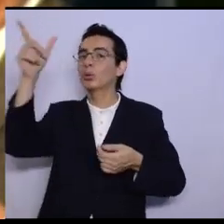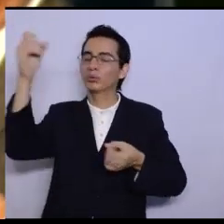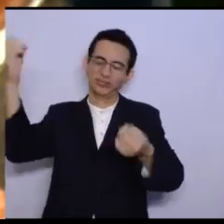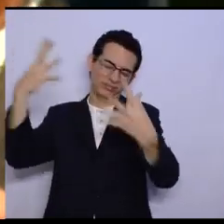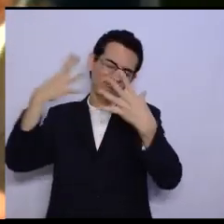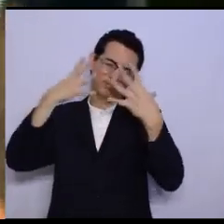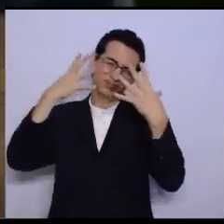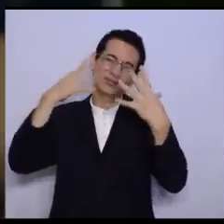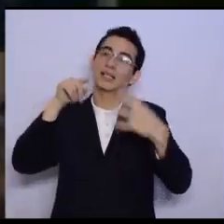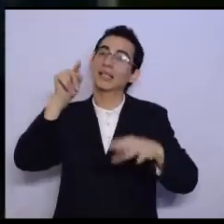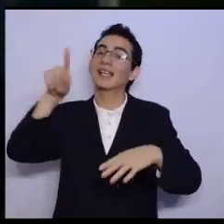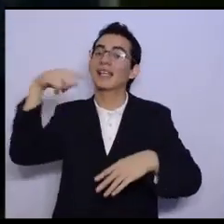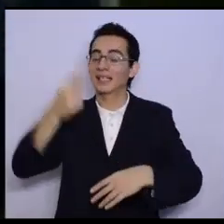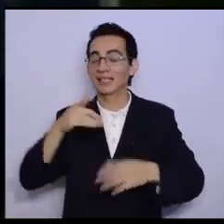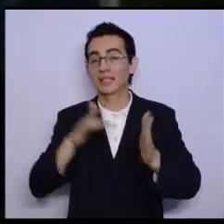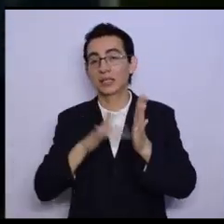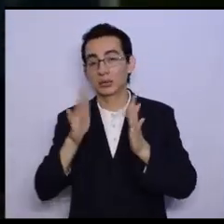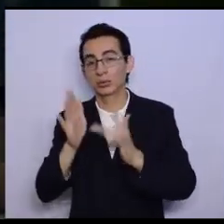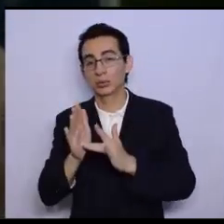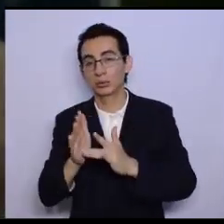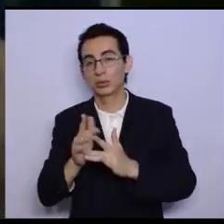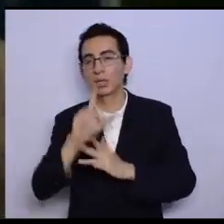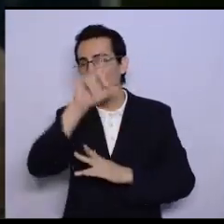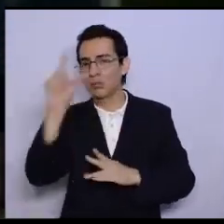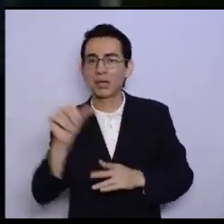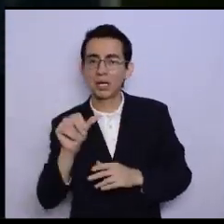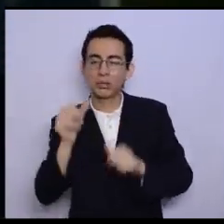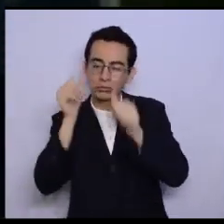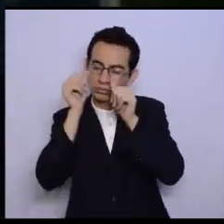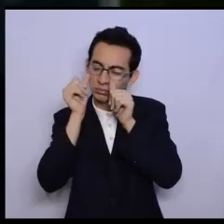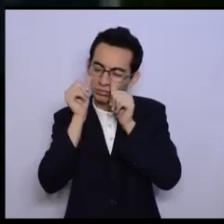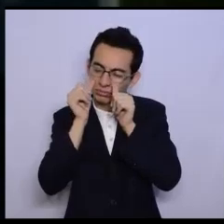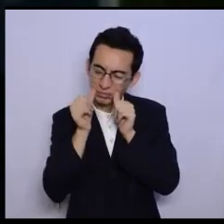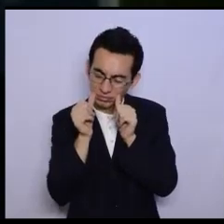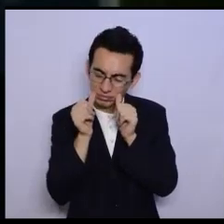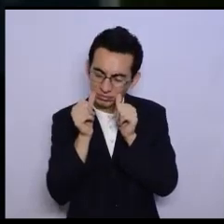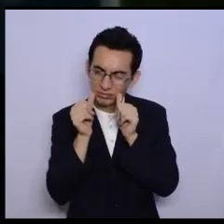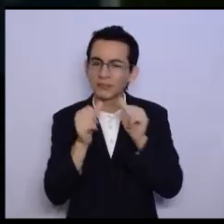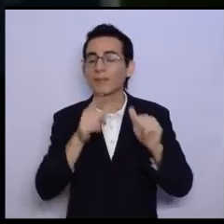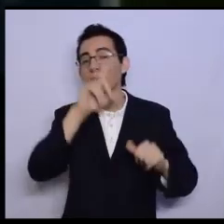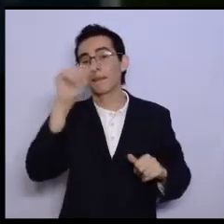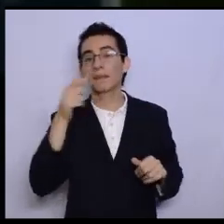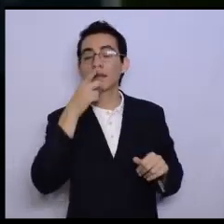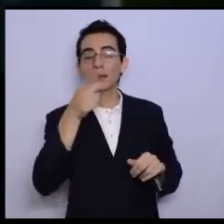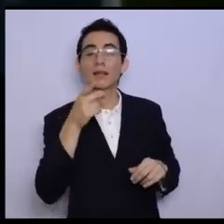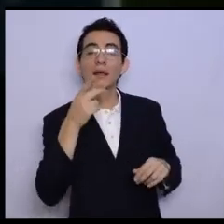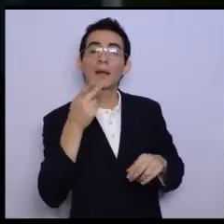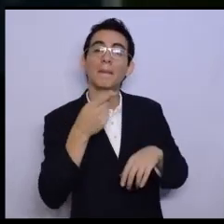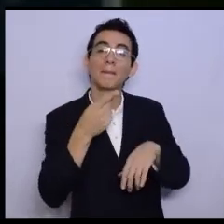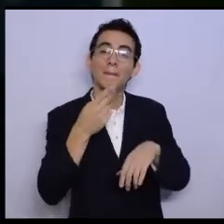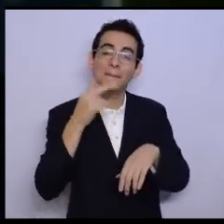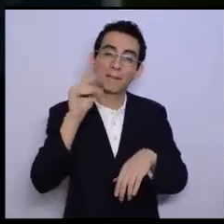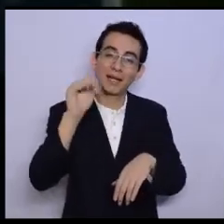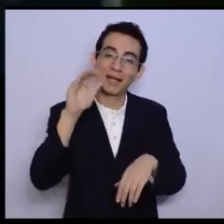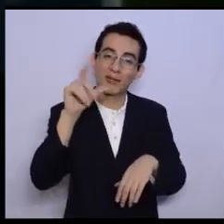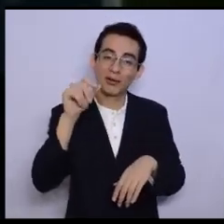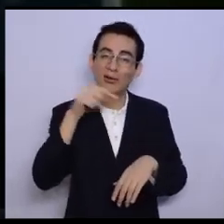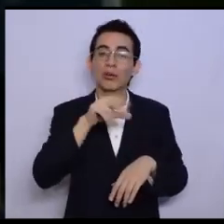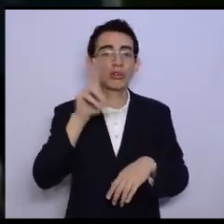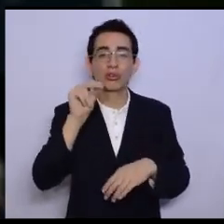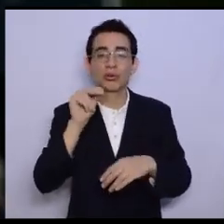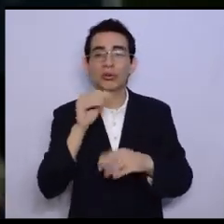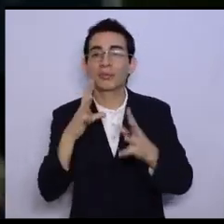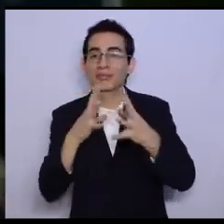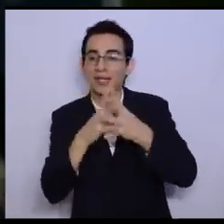Bueno, hay escritos que mencionan que muy probablemente Pablo no se recuperó del todo, recibió